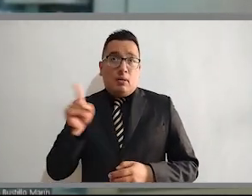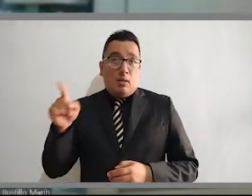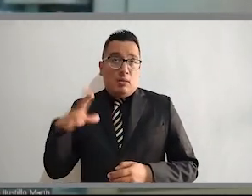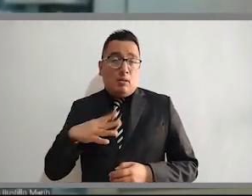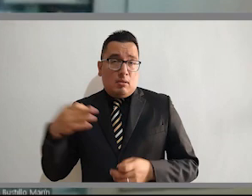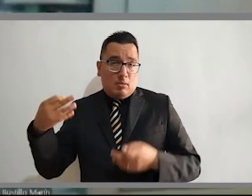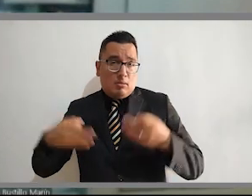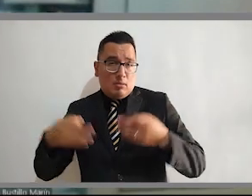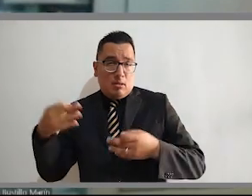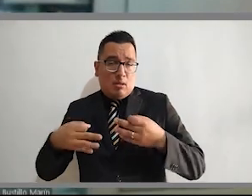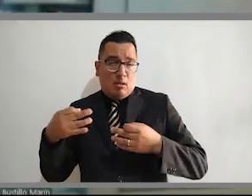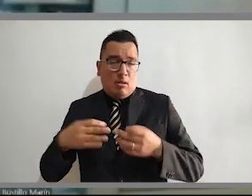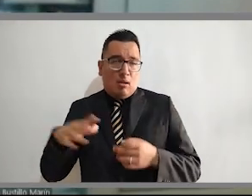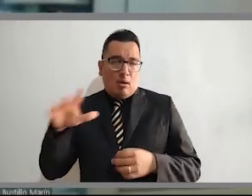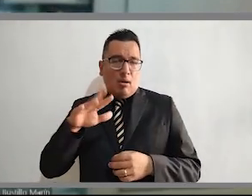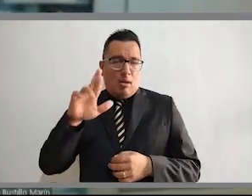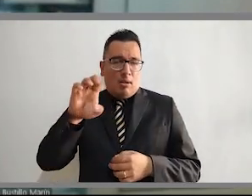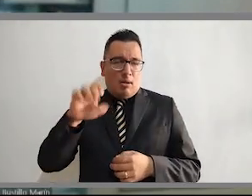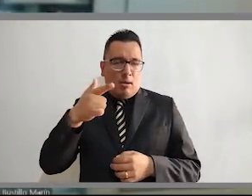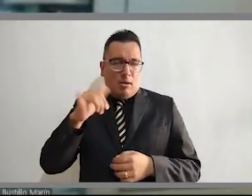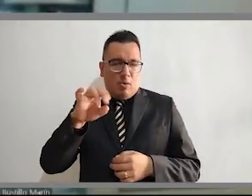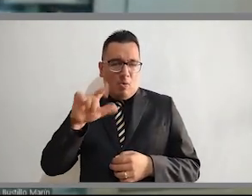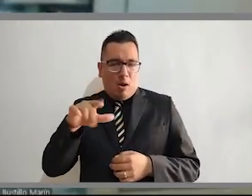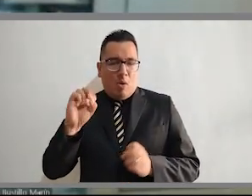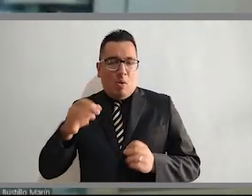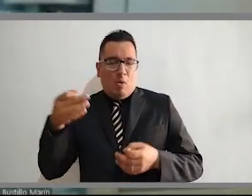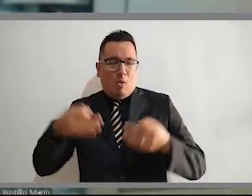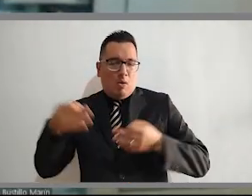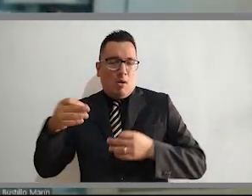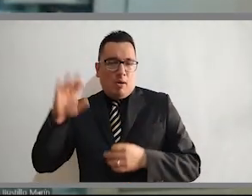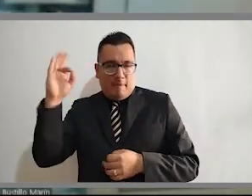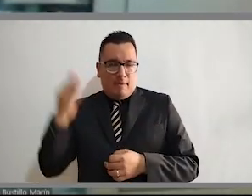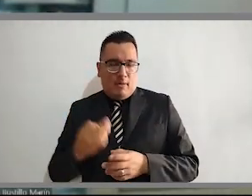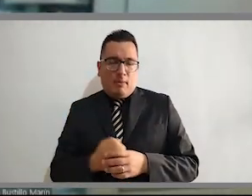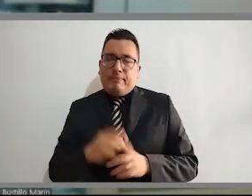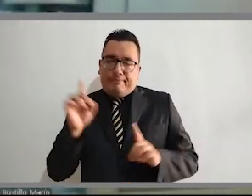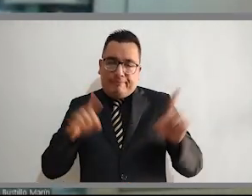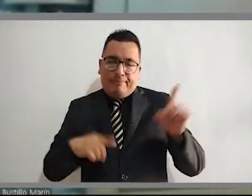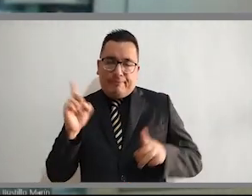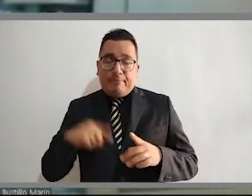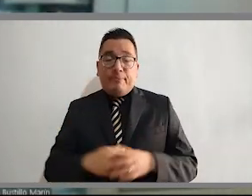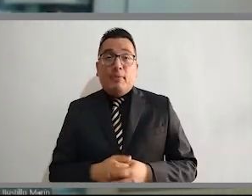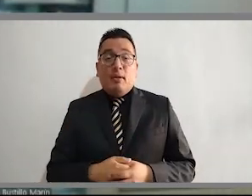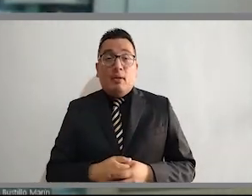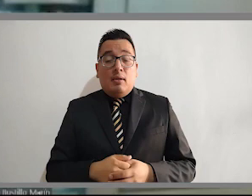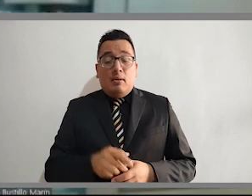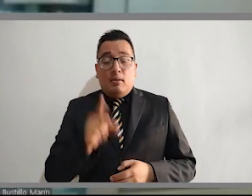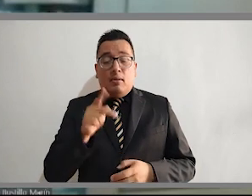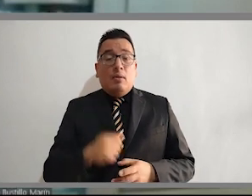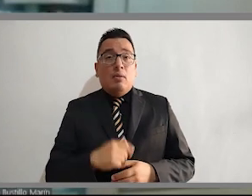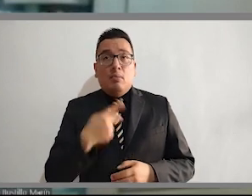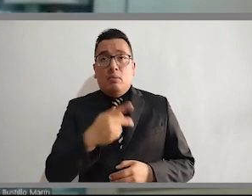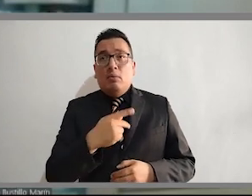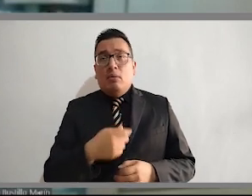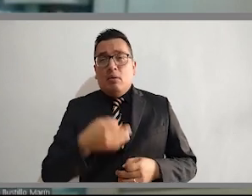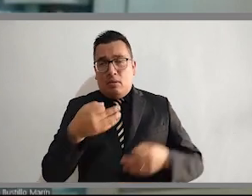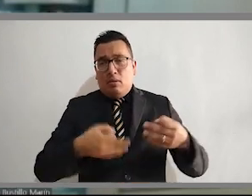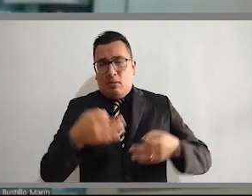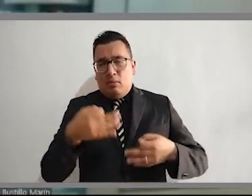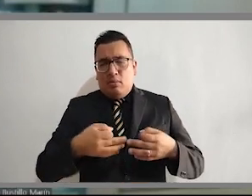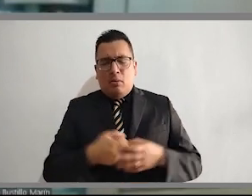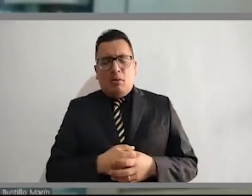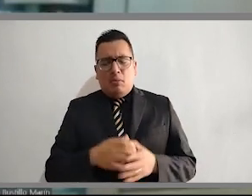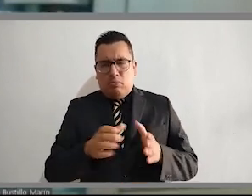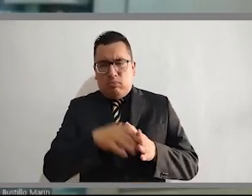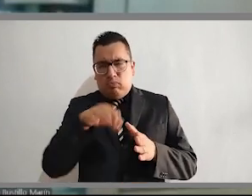ante la sala regional o a la sala superior, dependiendo qué cargo federal es. Pero en el tribunal local,